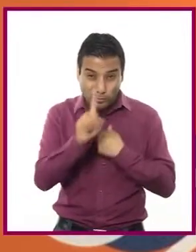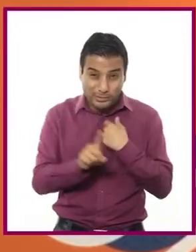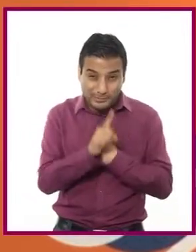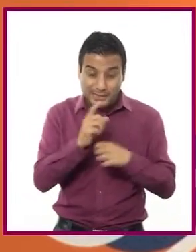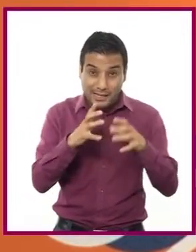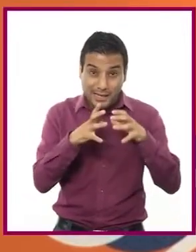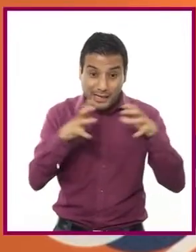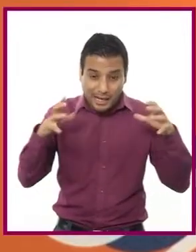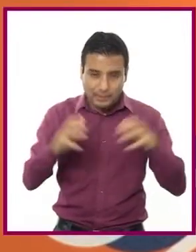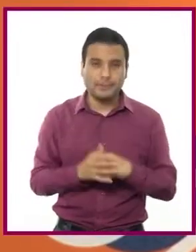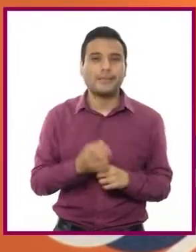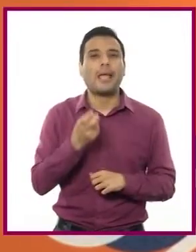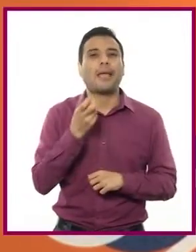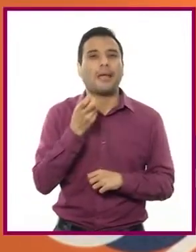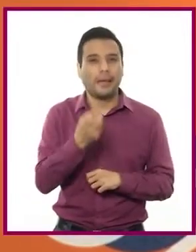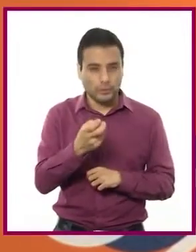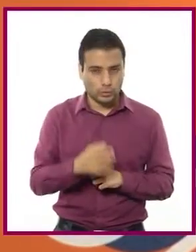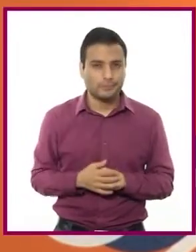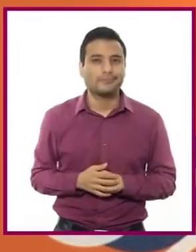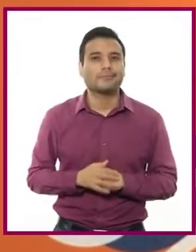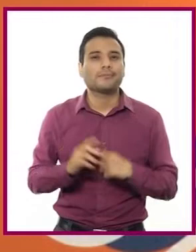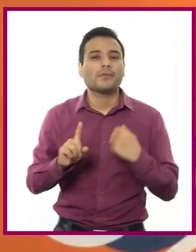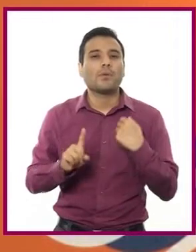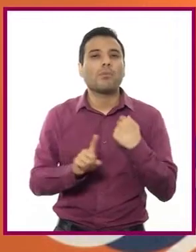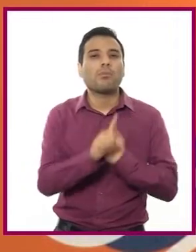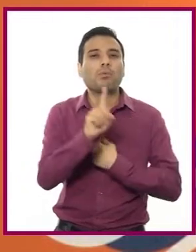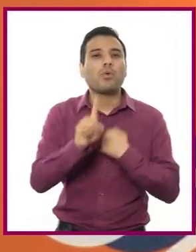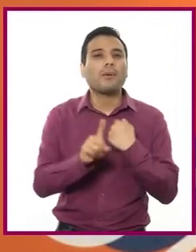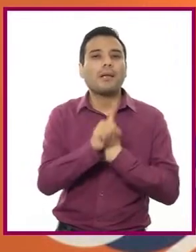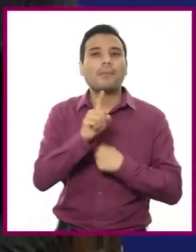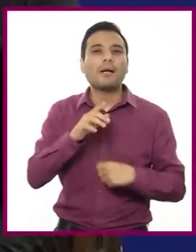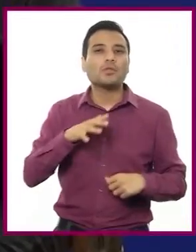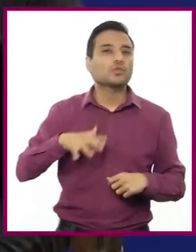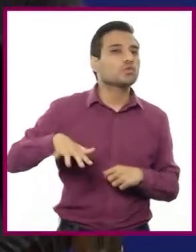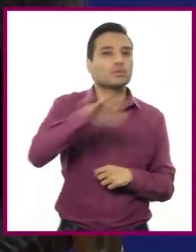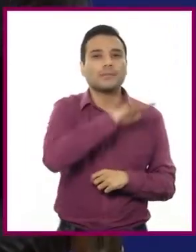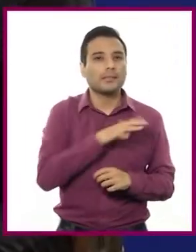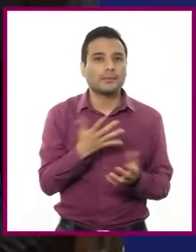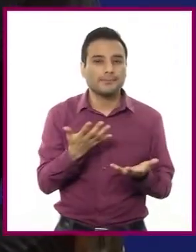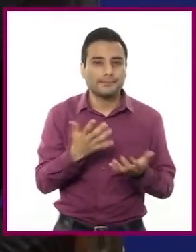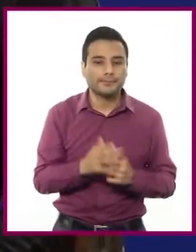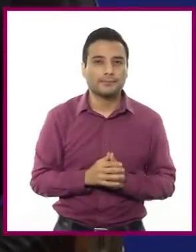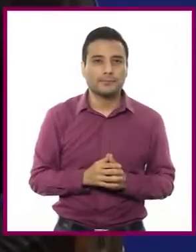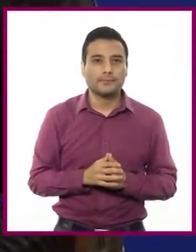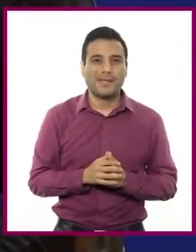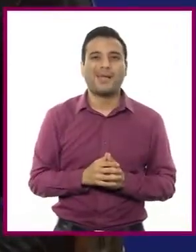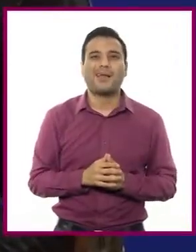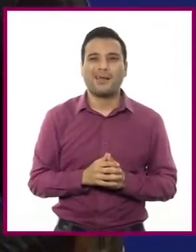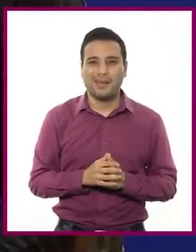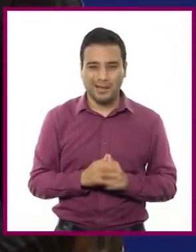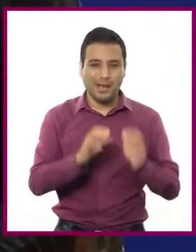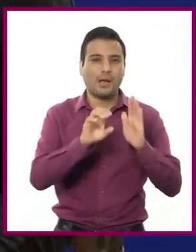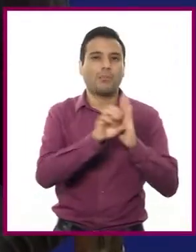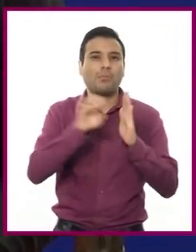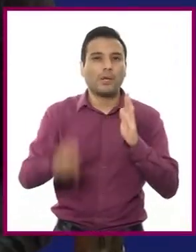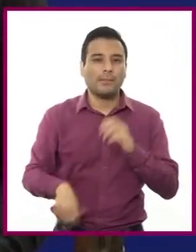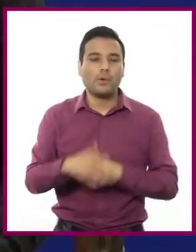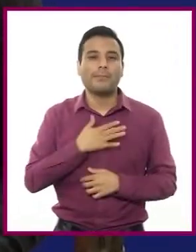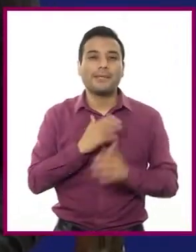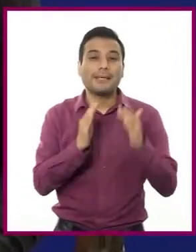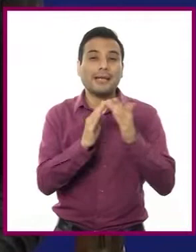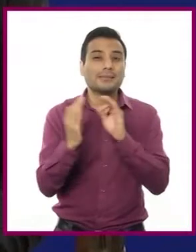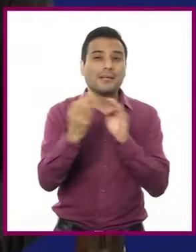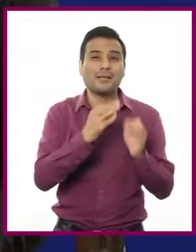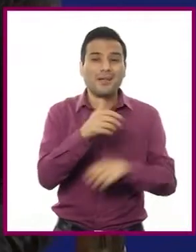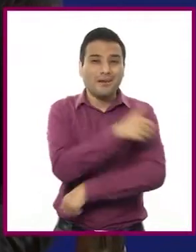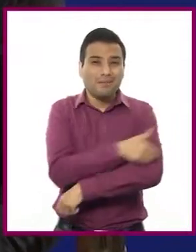entonces hablamos de un problema que afecta a la sociedad. Es como lo que sucede en mi colonia, pues muchas